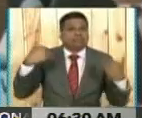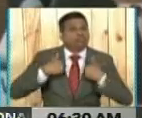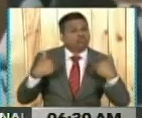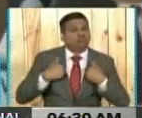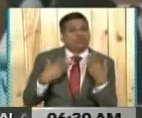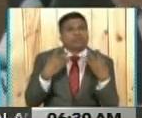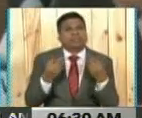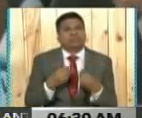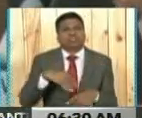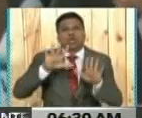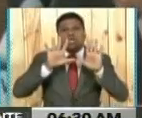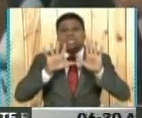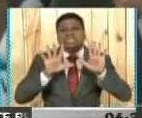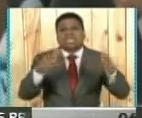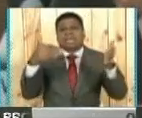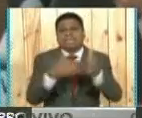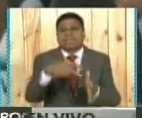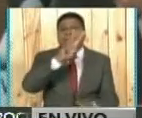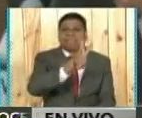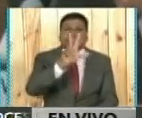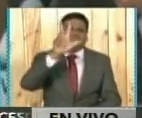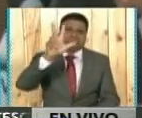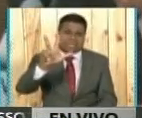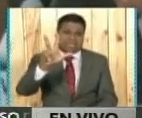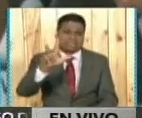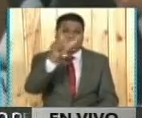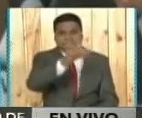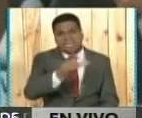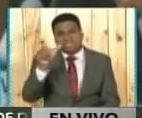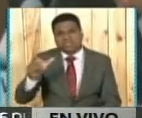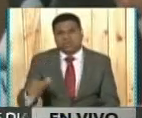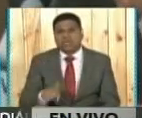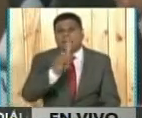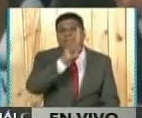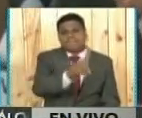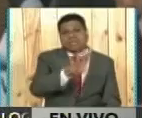registraron 10.023 víctimas, de las cuales